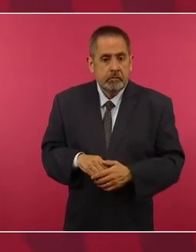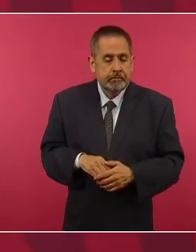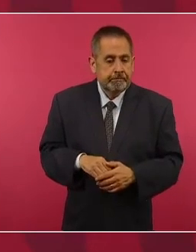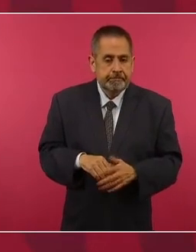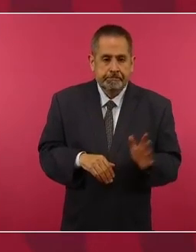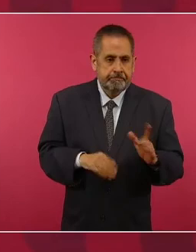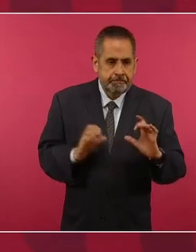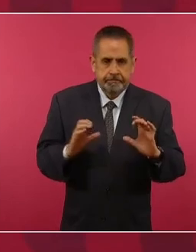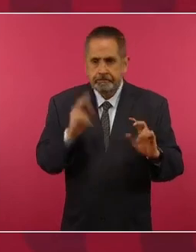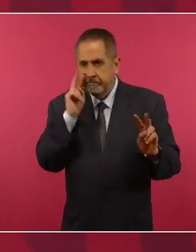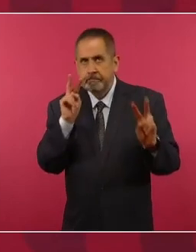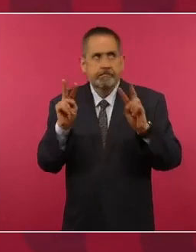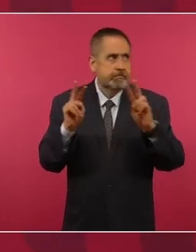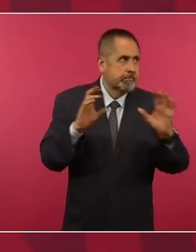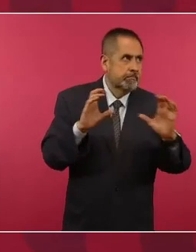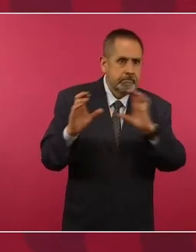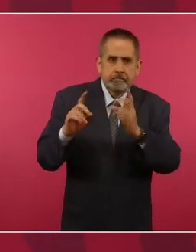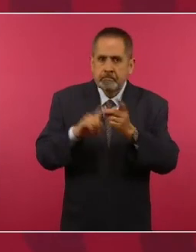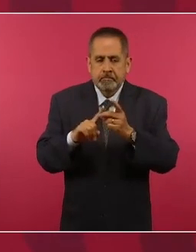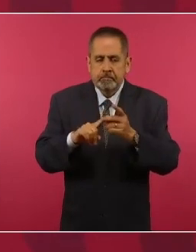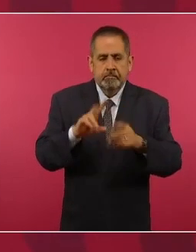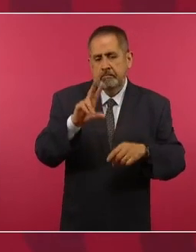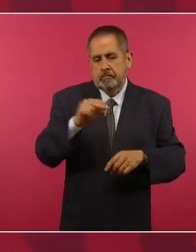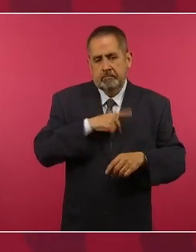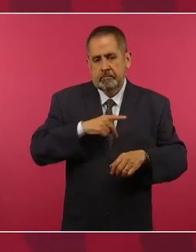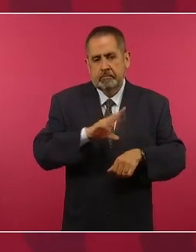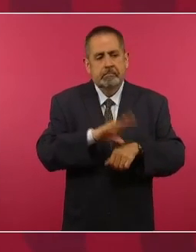Entonces hay que estar pendientes